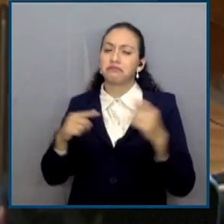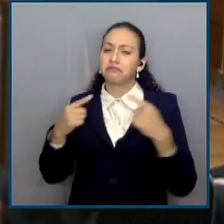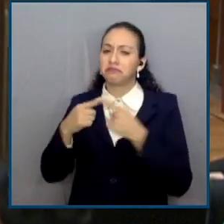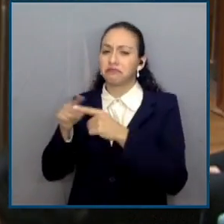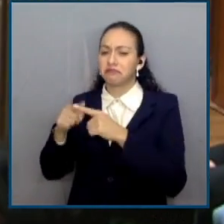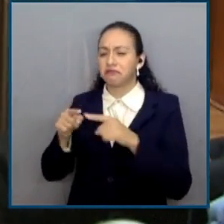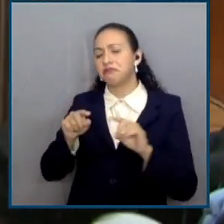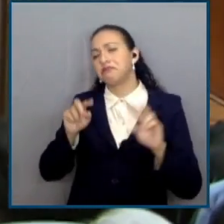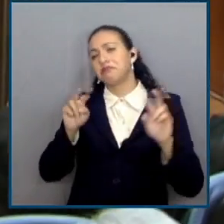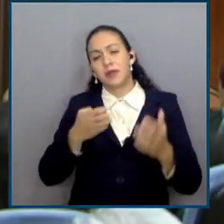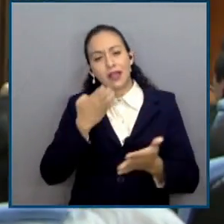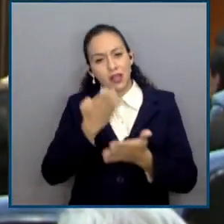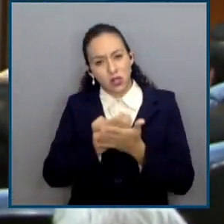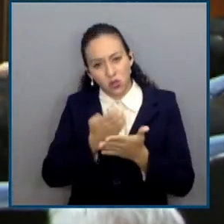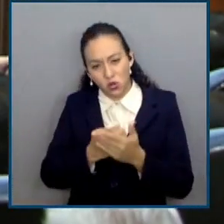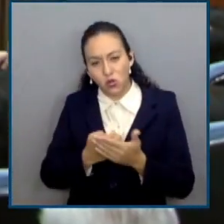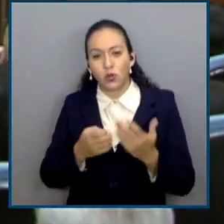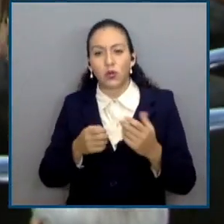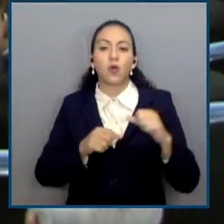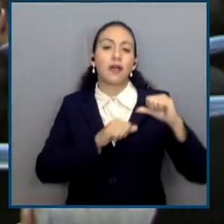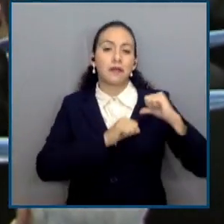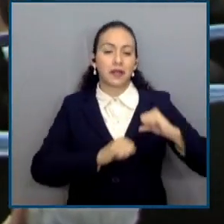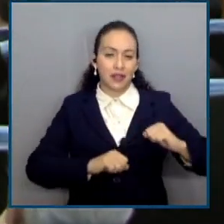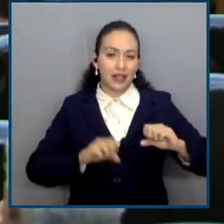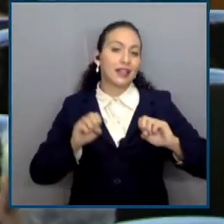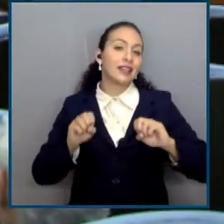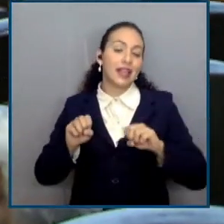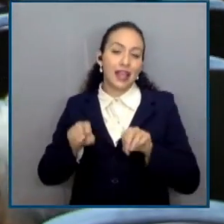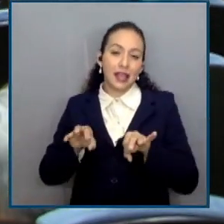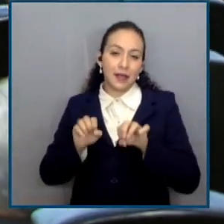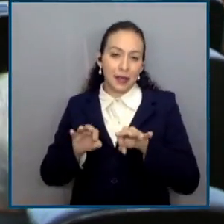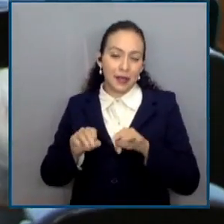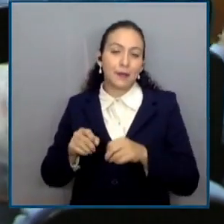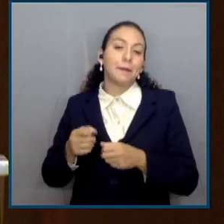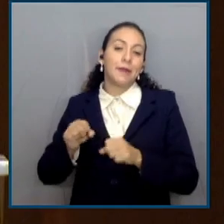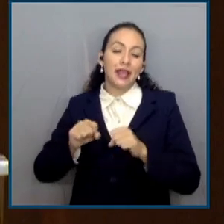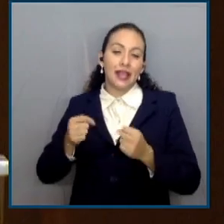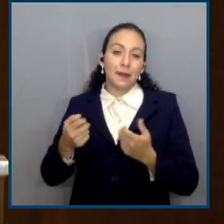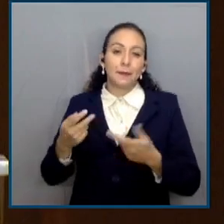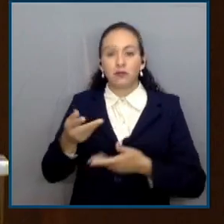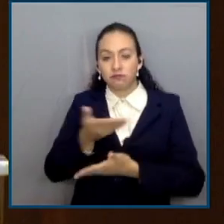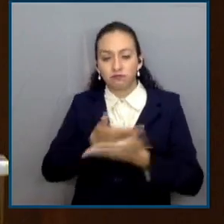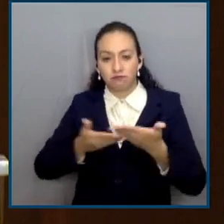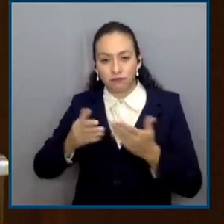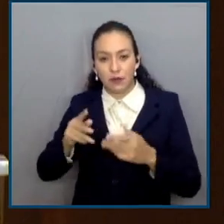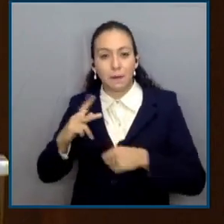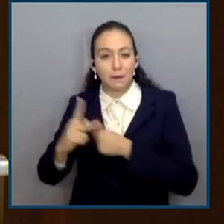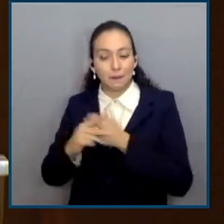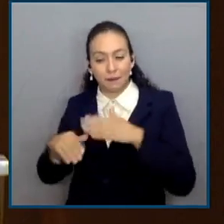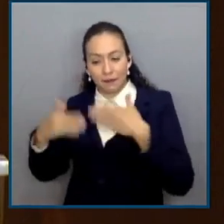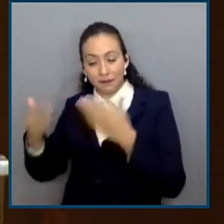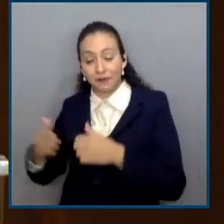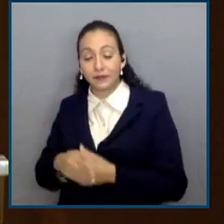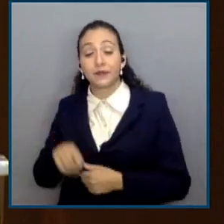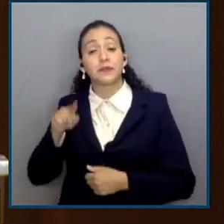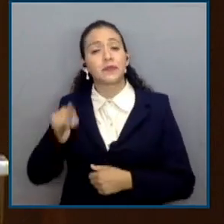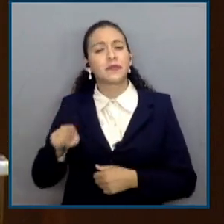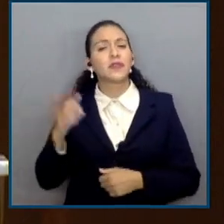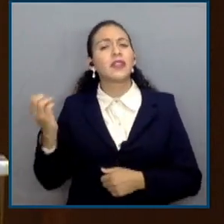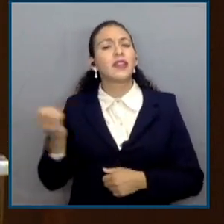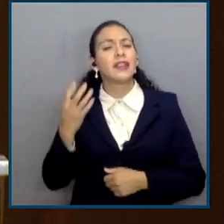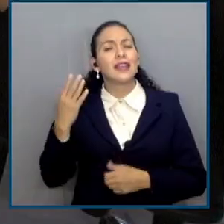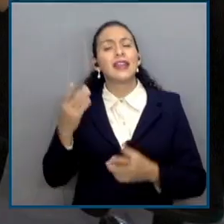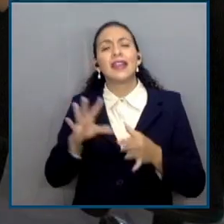la Secretaría de Relaciones Exteriores. Ahí, la ministra expresó que está convencida de la necesidad de incorporar en la enseñanza del